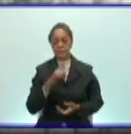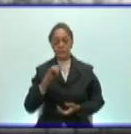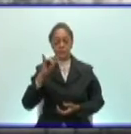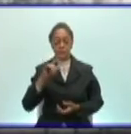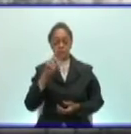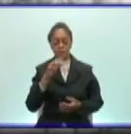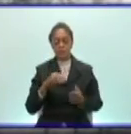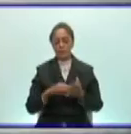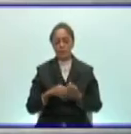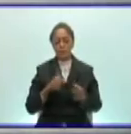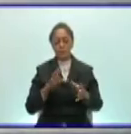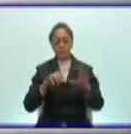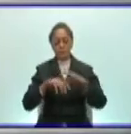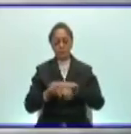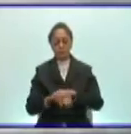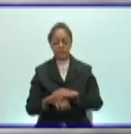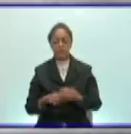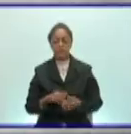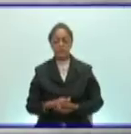...1.197 prisioneros.